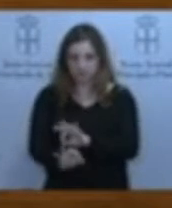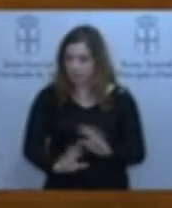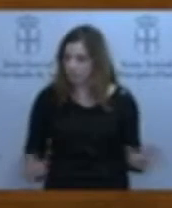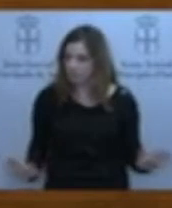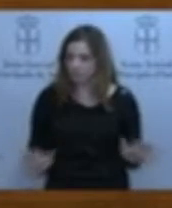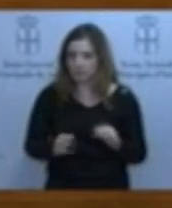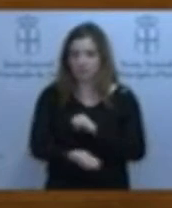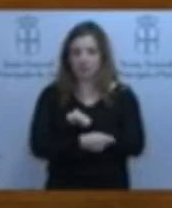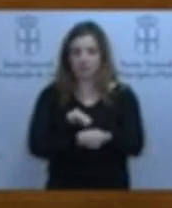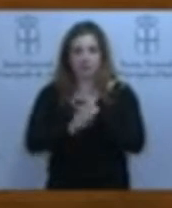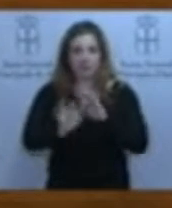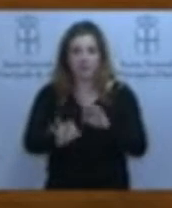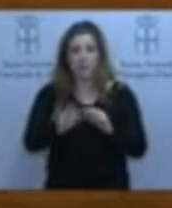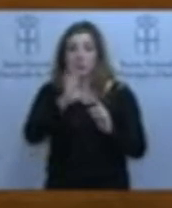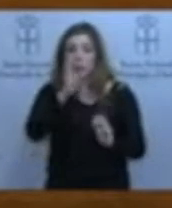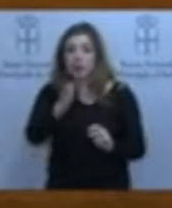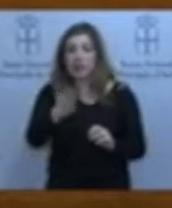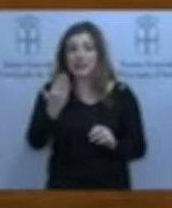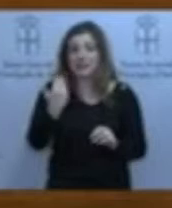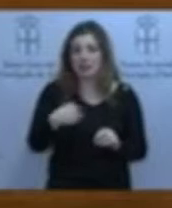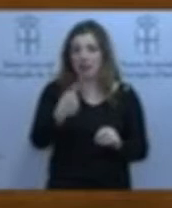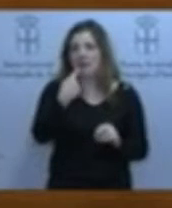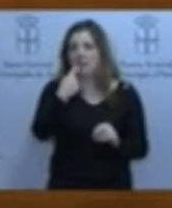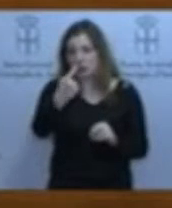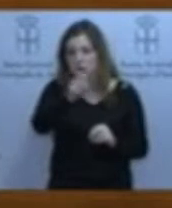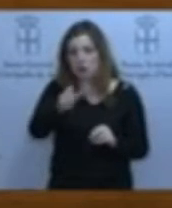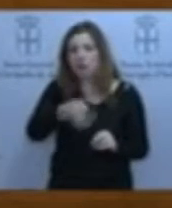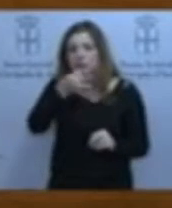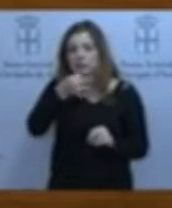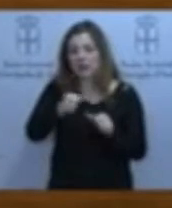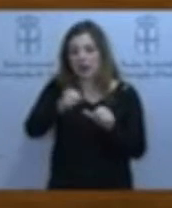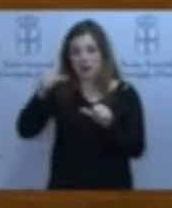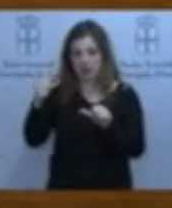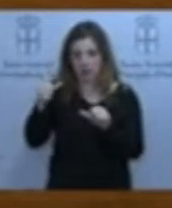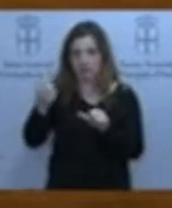nosotros es una trampa porque, bueno, ya se dijo por algunos intervinientes anteriores aquí.